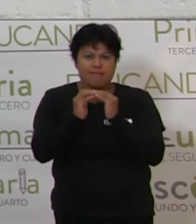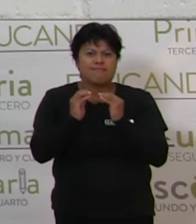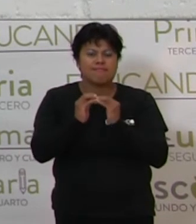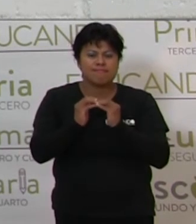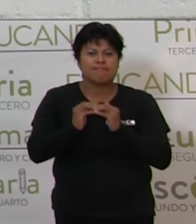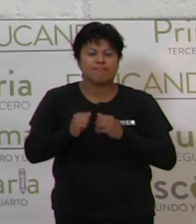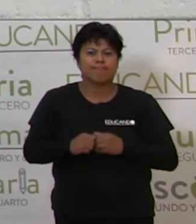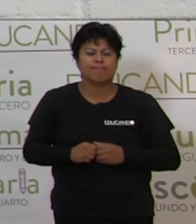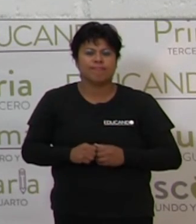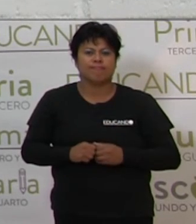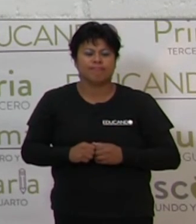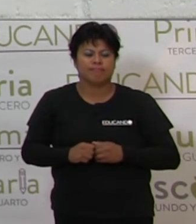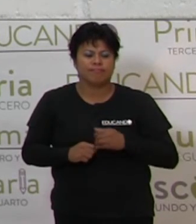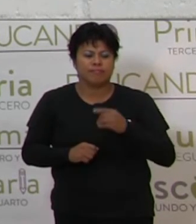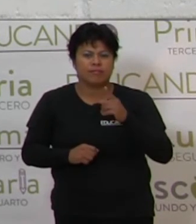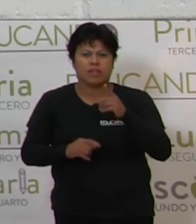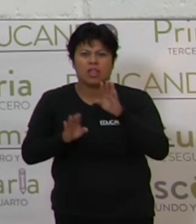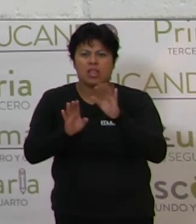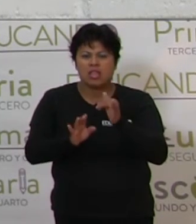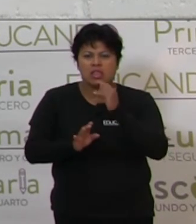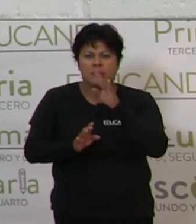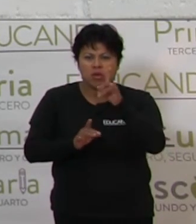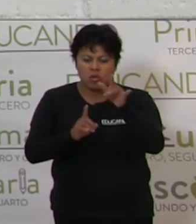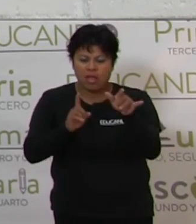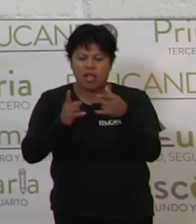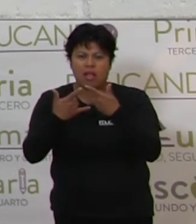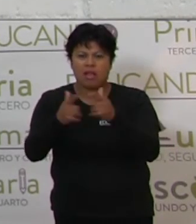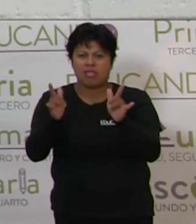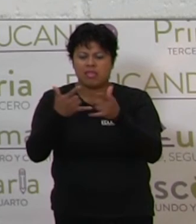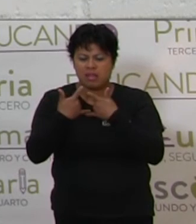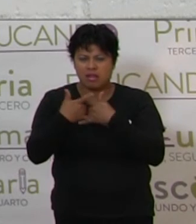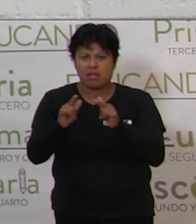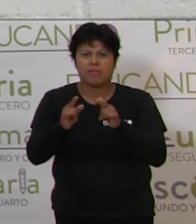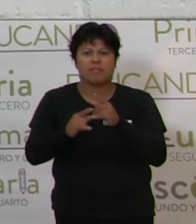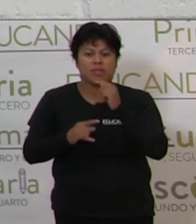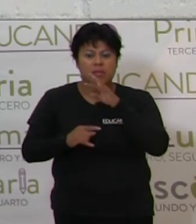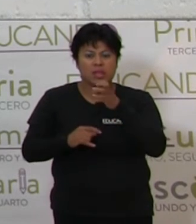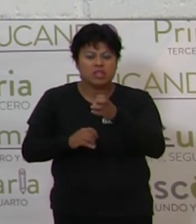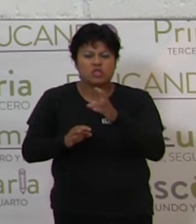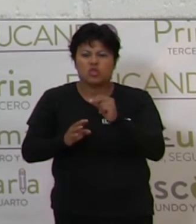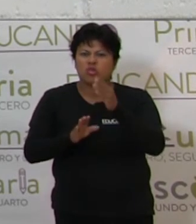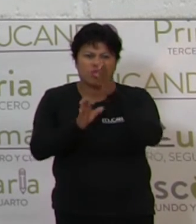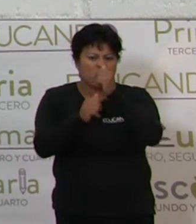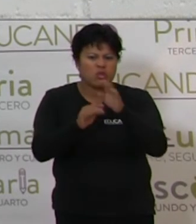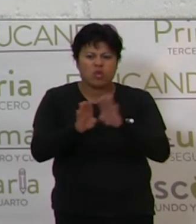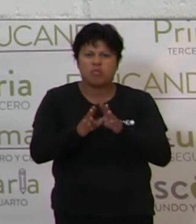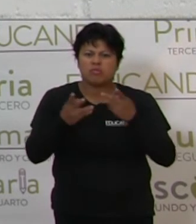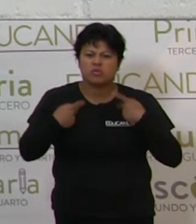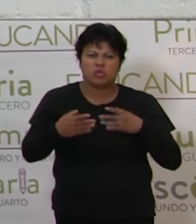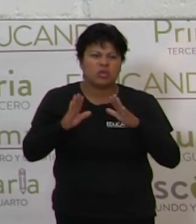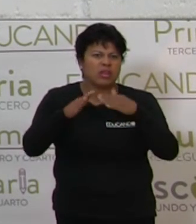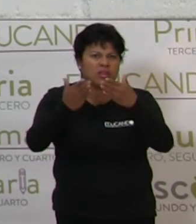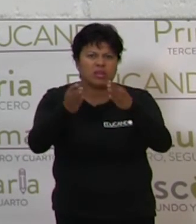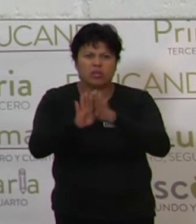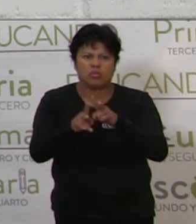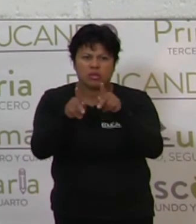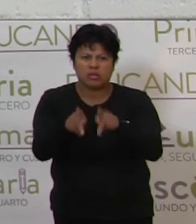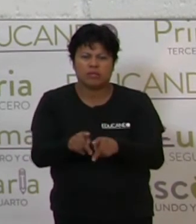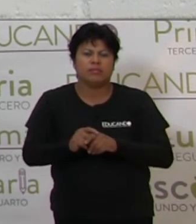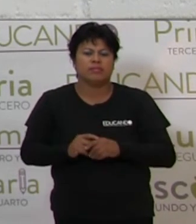taberna, o sea, una cantina, lo que estaba en franco desacuerdo con sus usos